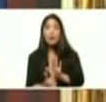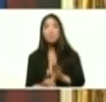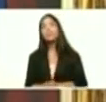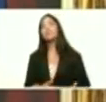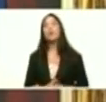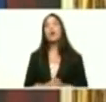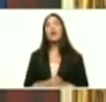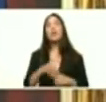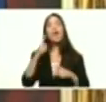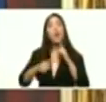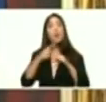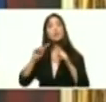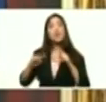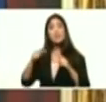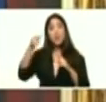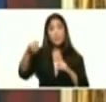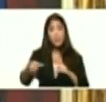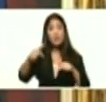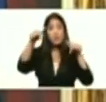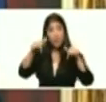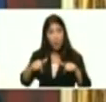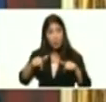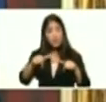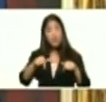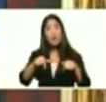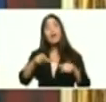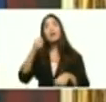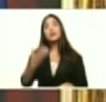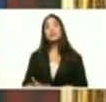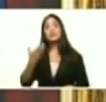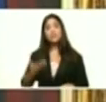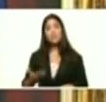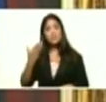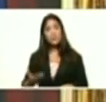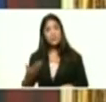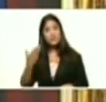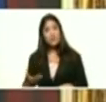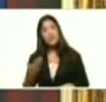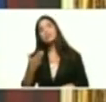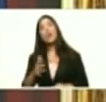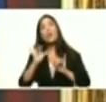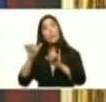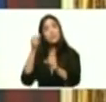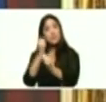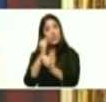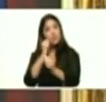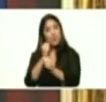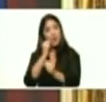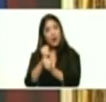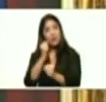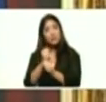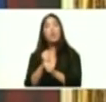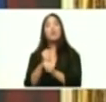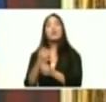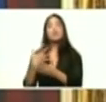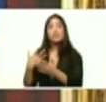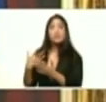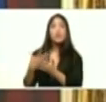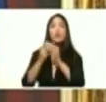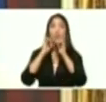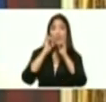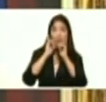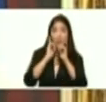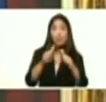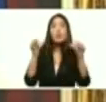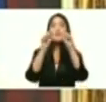cosas, que luego, de estos anuncios, es necesario, dar a conocer, porque los propios trabajadores, nos han venido, con esas denuncias,